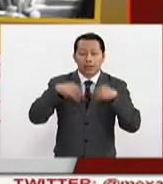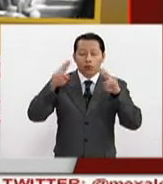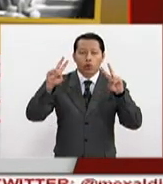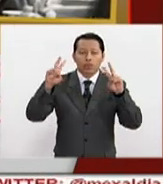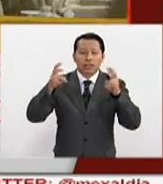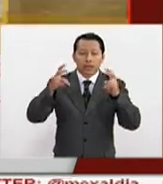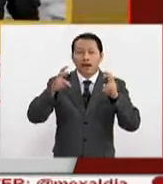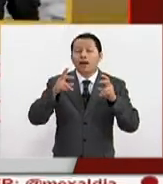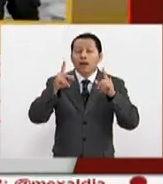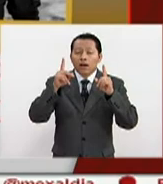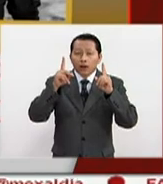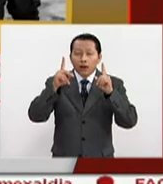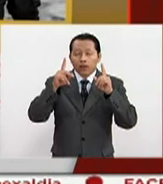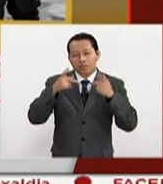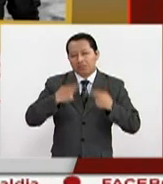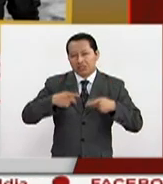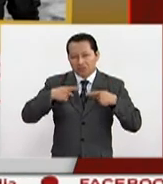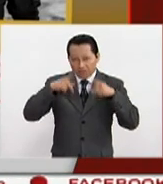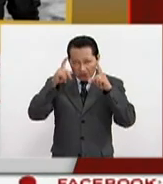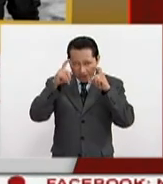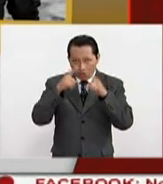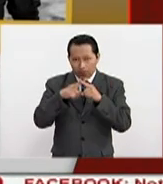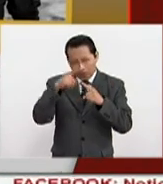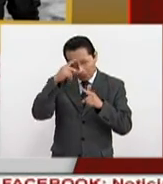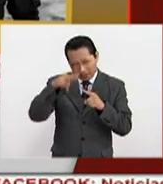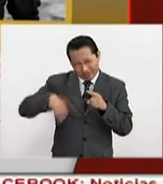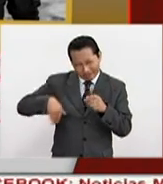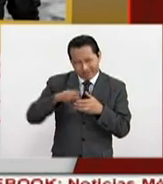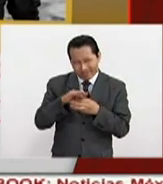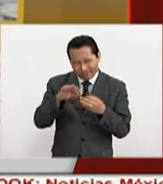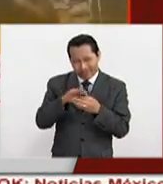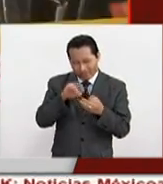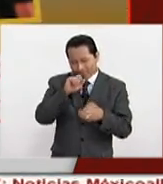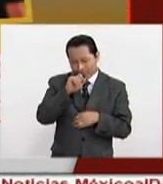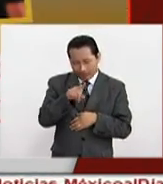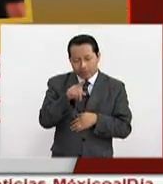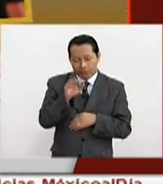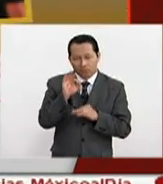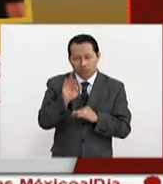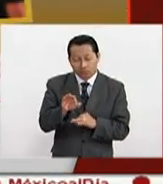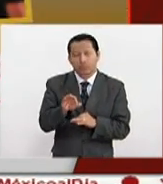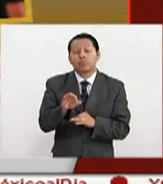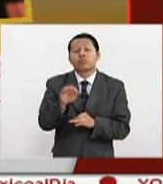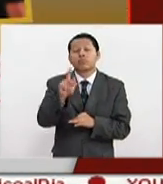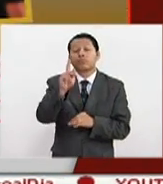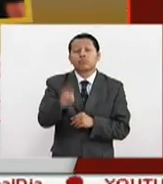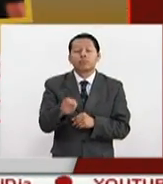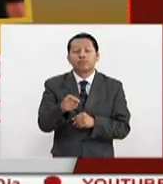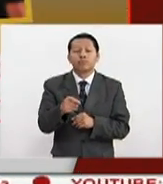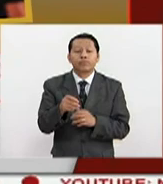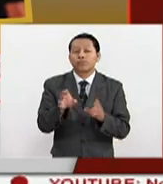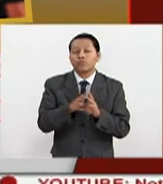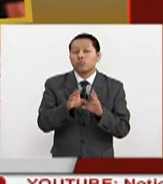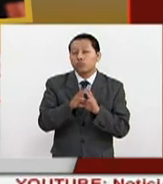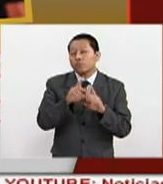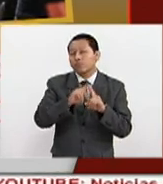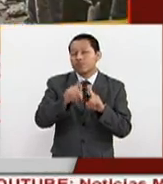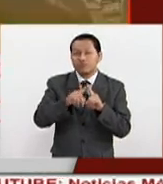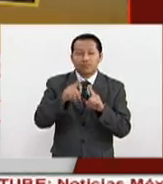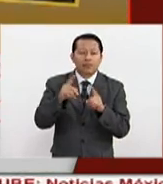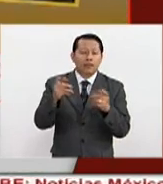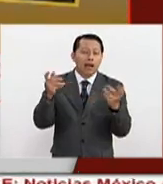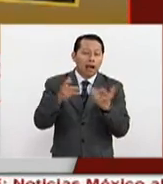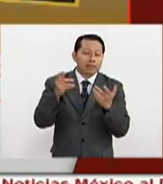llama Fotógrafos por México, como tú bien lo mencionaste, y lo que es un maratón fotográfico